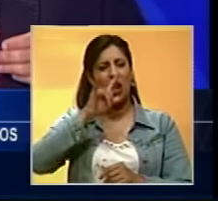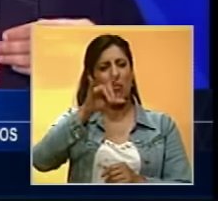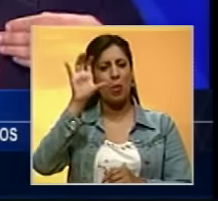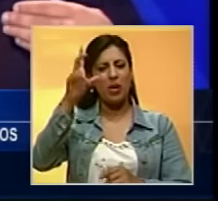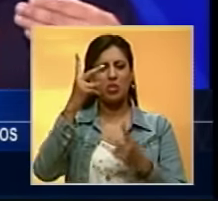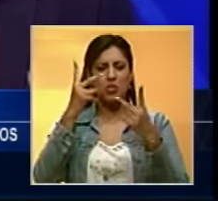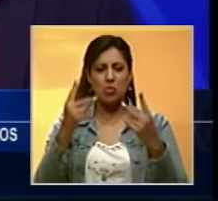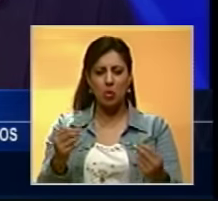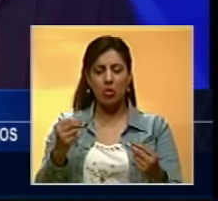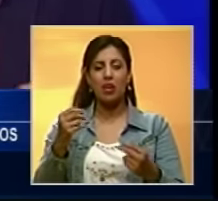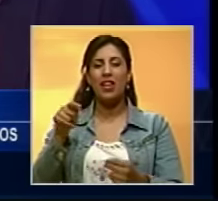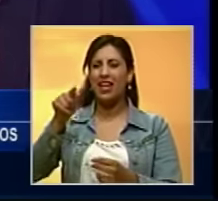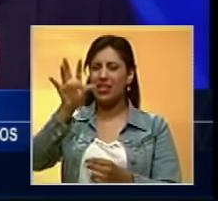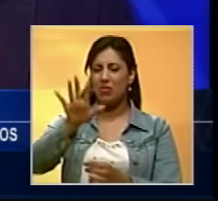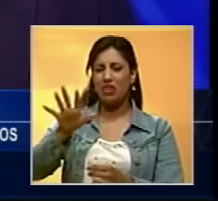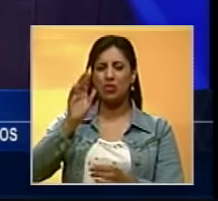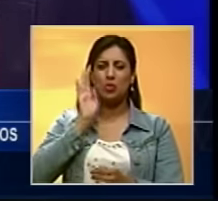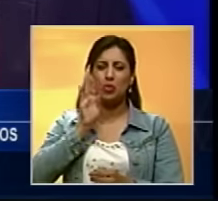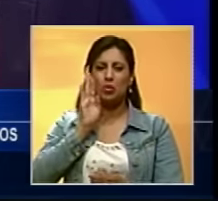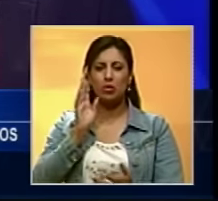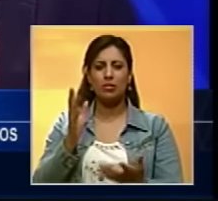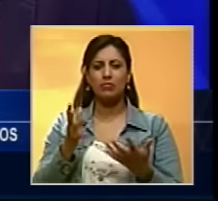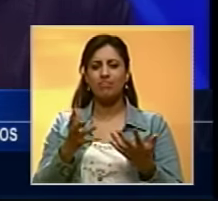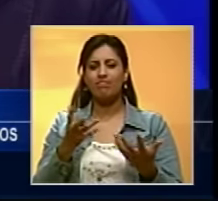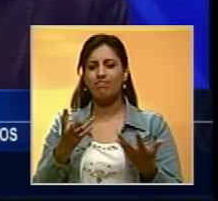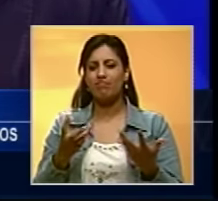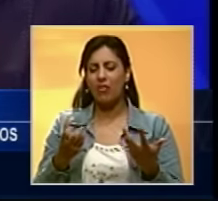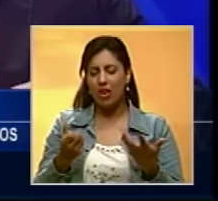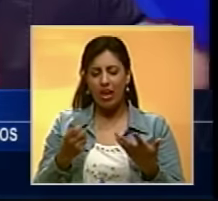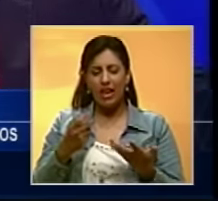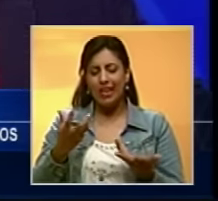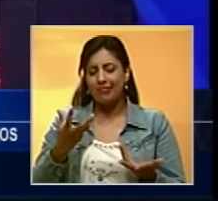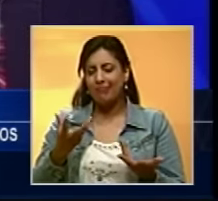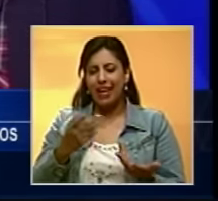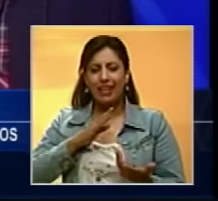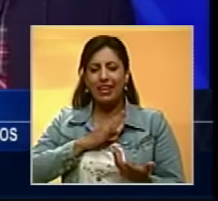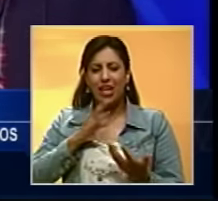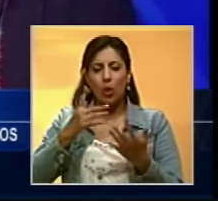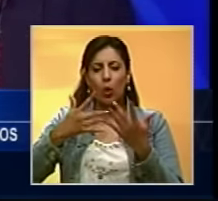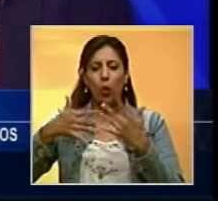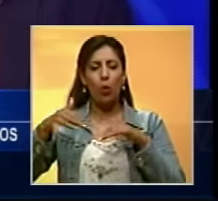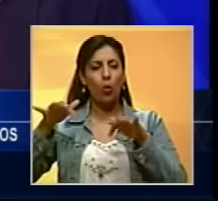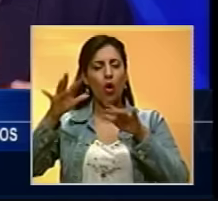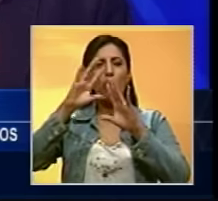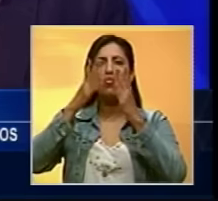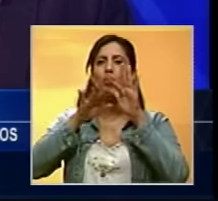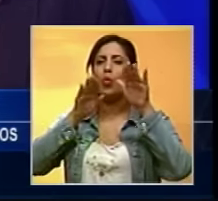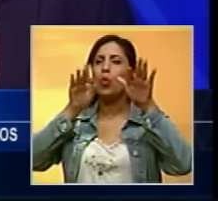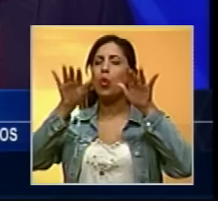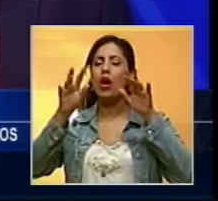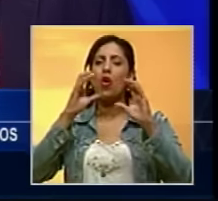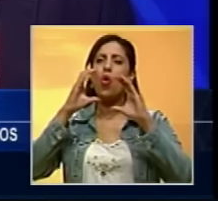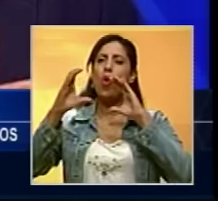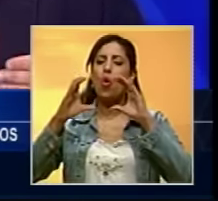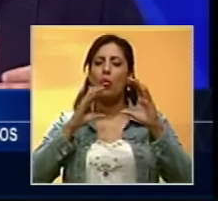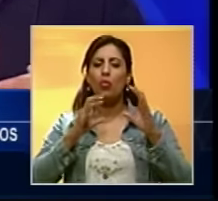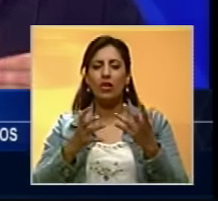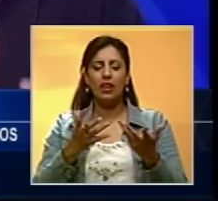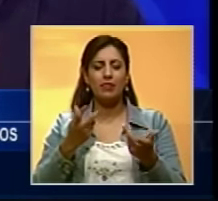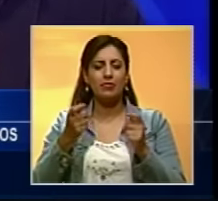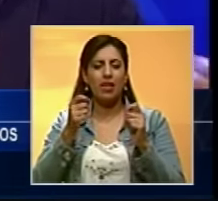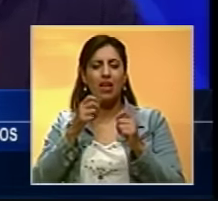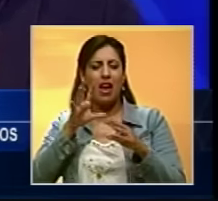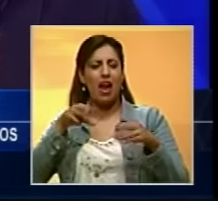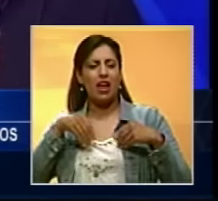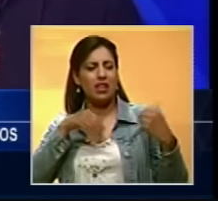esos personajes de fábula que están merodeando por todo el mundo en medios de comunicación eh